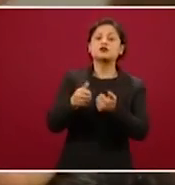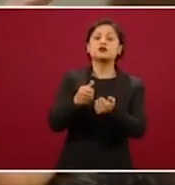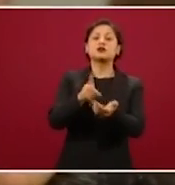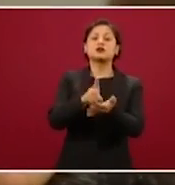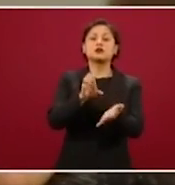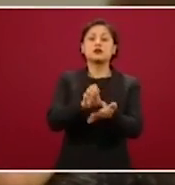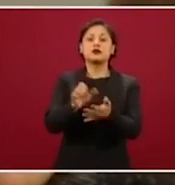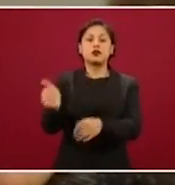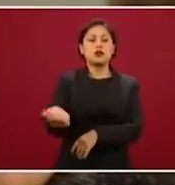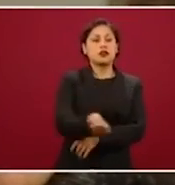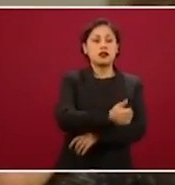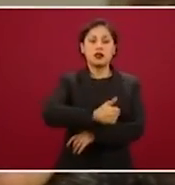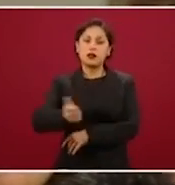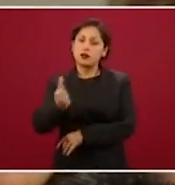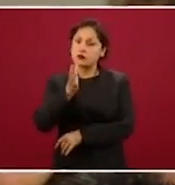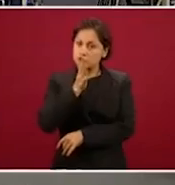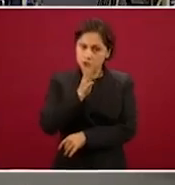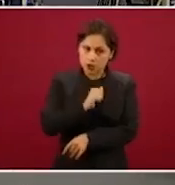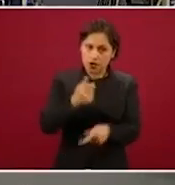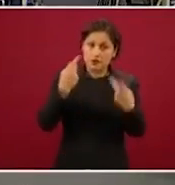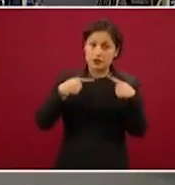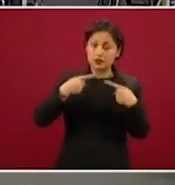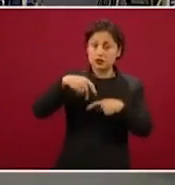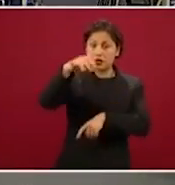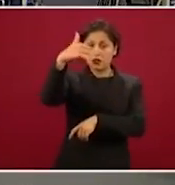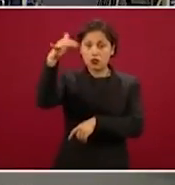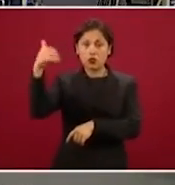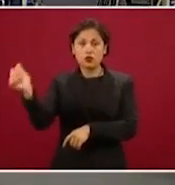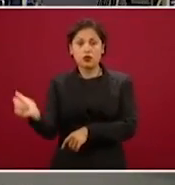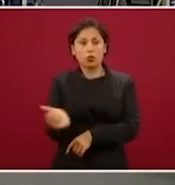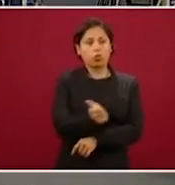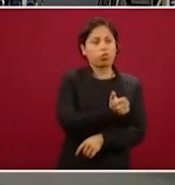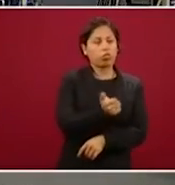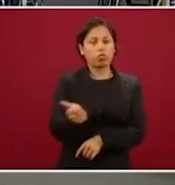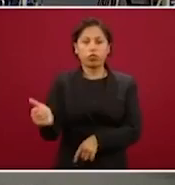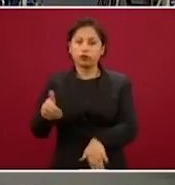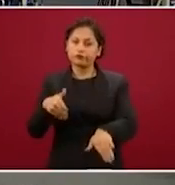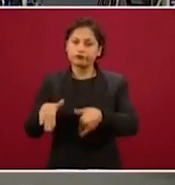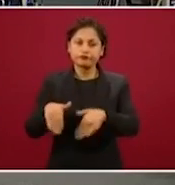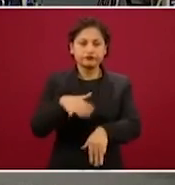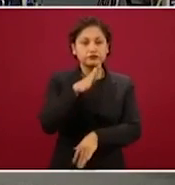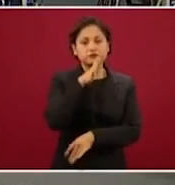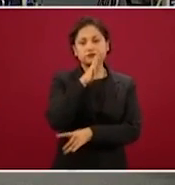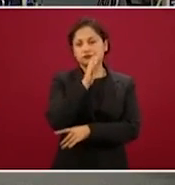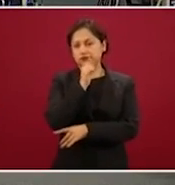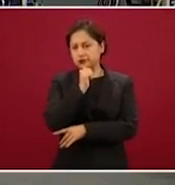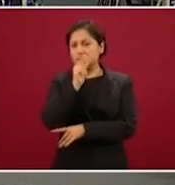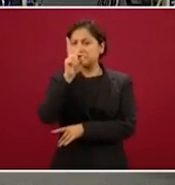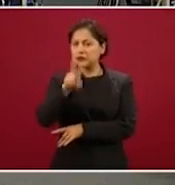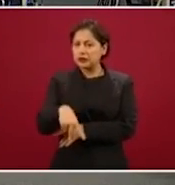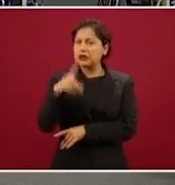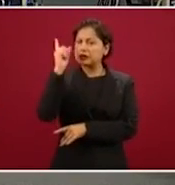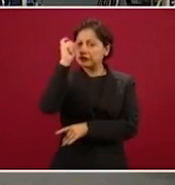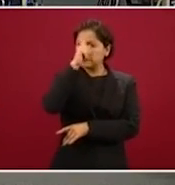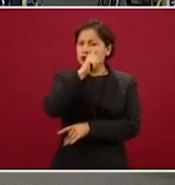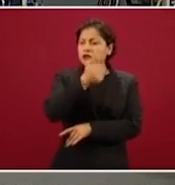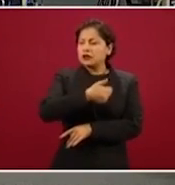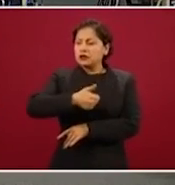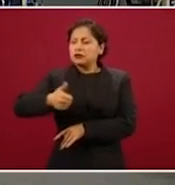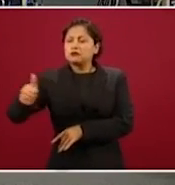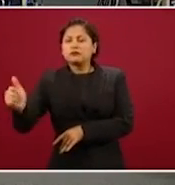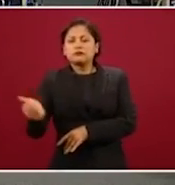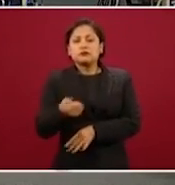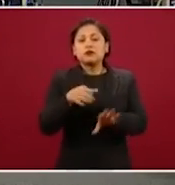por también por la por la capacidad a lo mejor luego del traslado, ¿sí? Bueno, esto